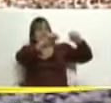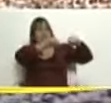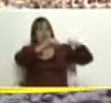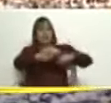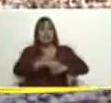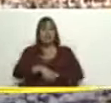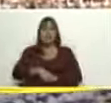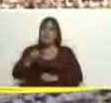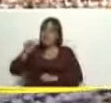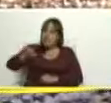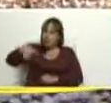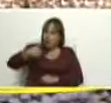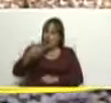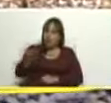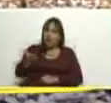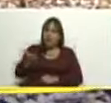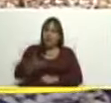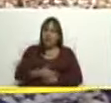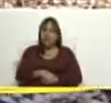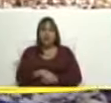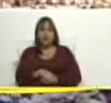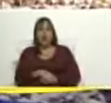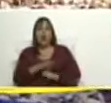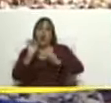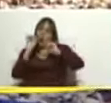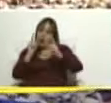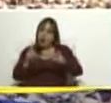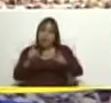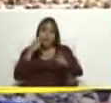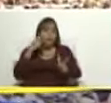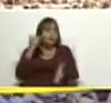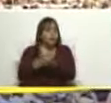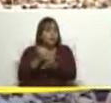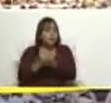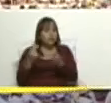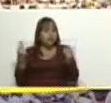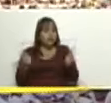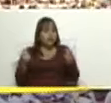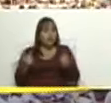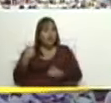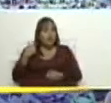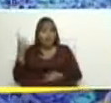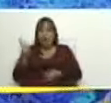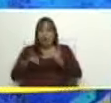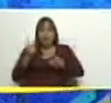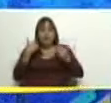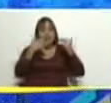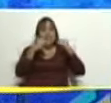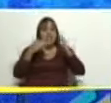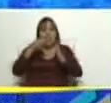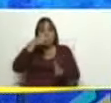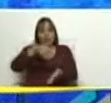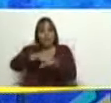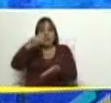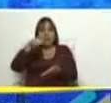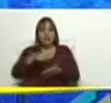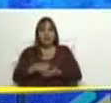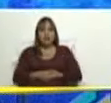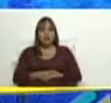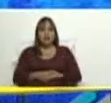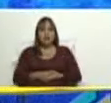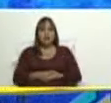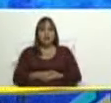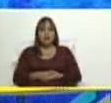¿Sí se puede, Delcy? Ah, bueno, entonces pila, pues. Cada vez que yo saque un mensaje por WhatsApp, en